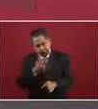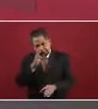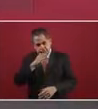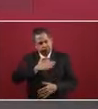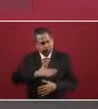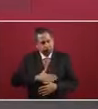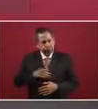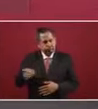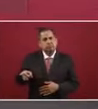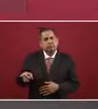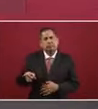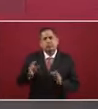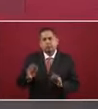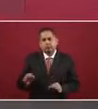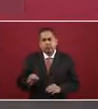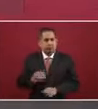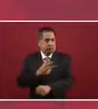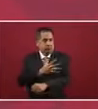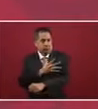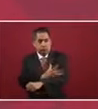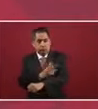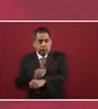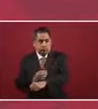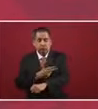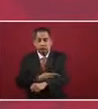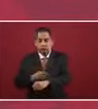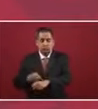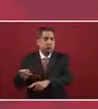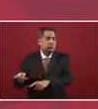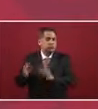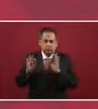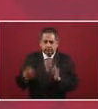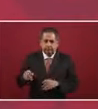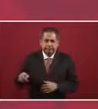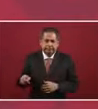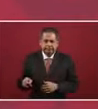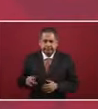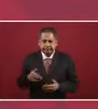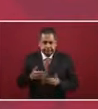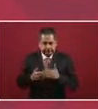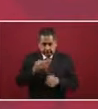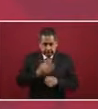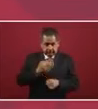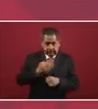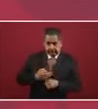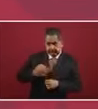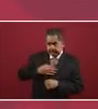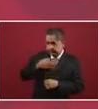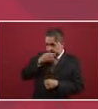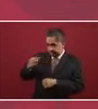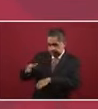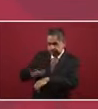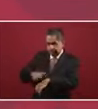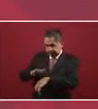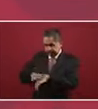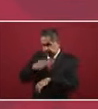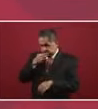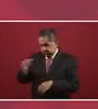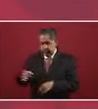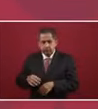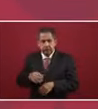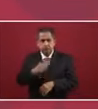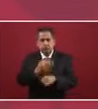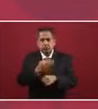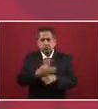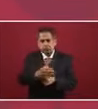justo, honesto. Entonces, ahora mismo, ¿sí?, vamos a